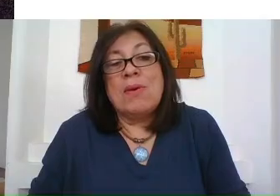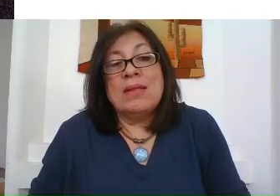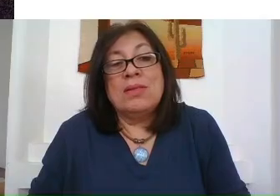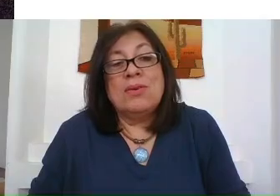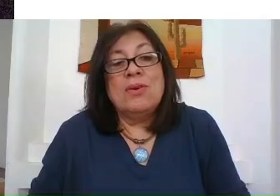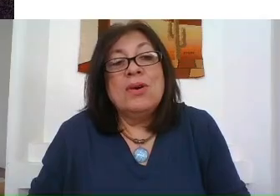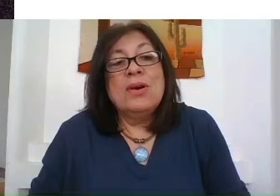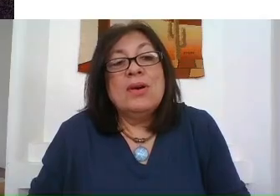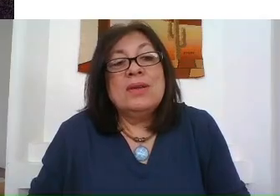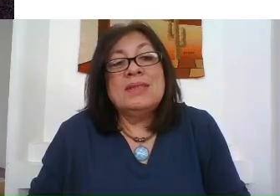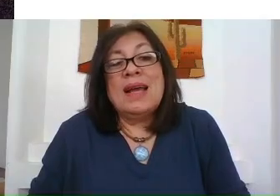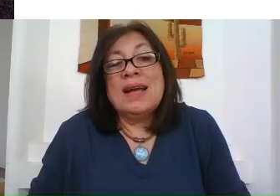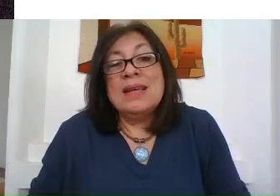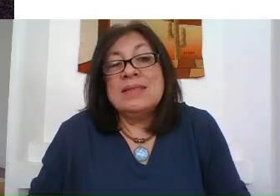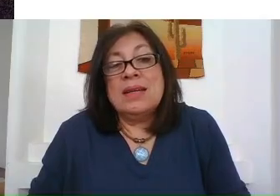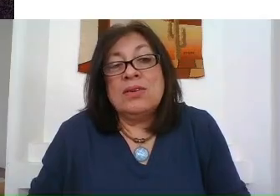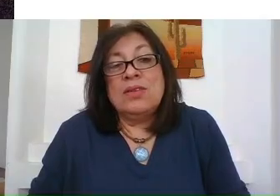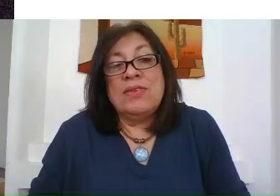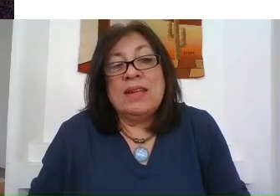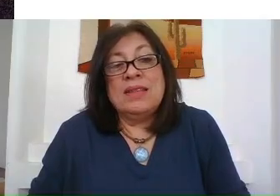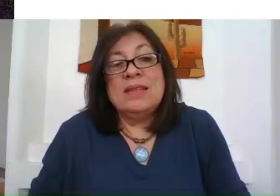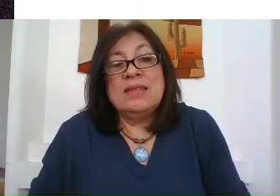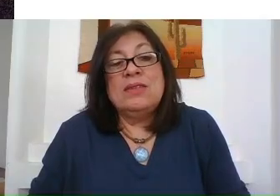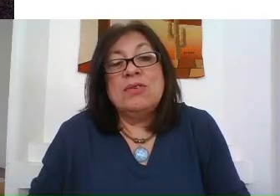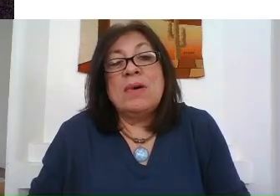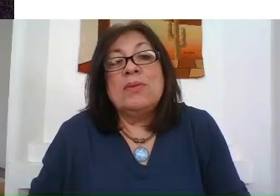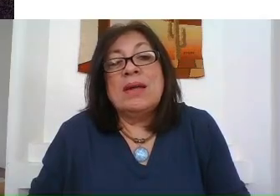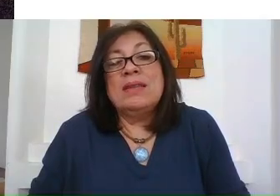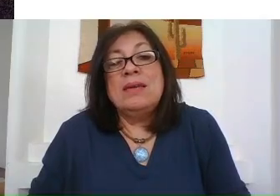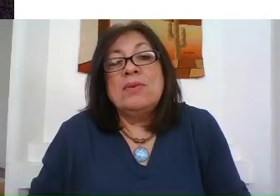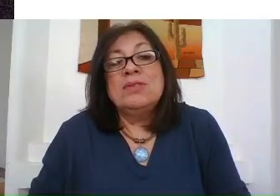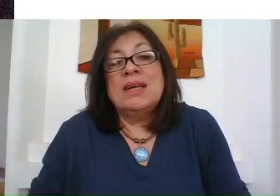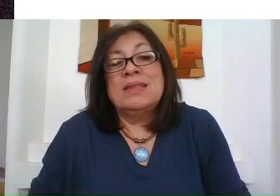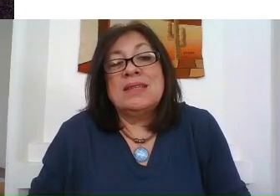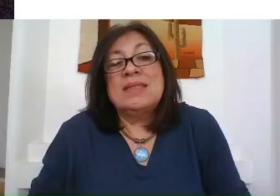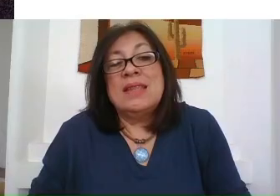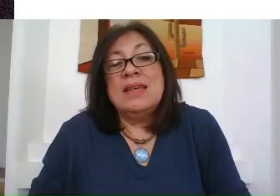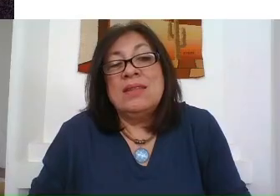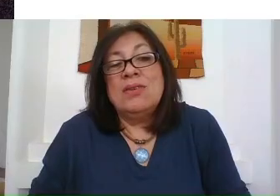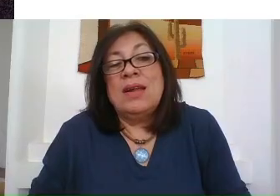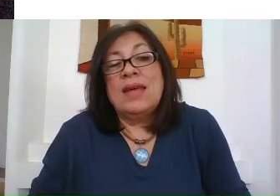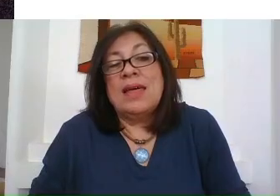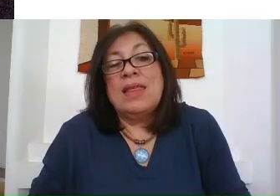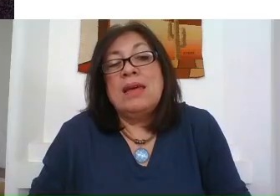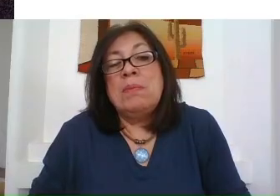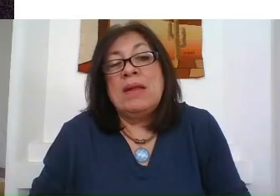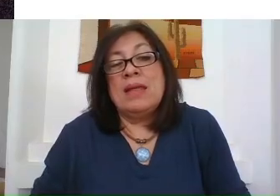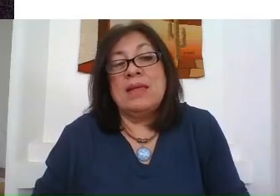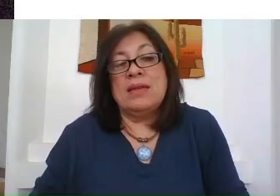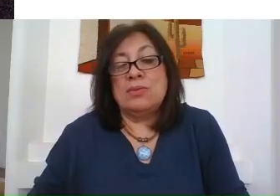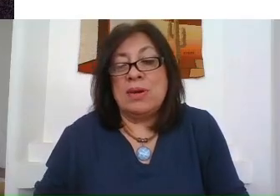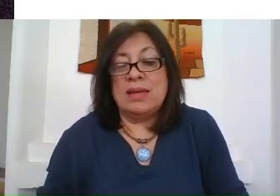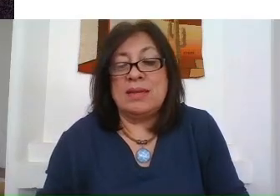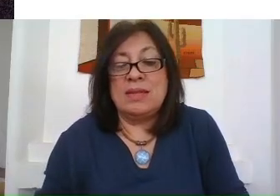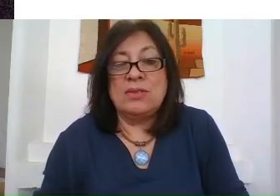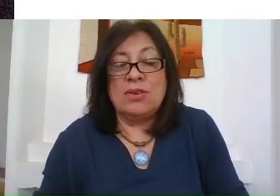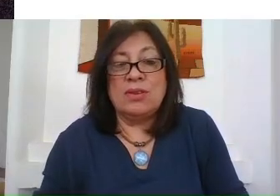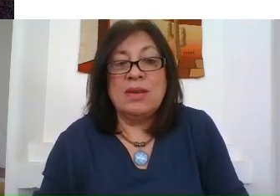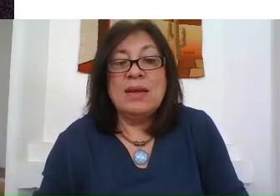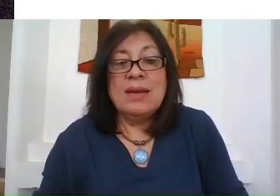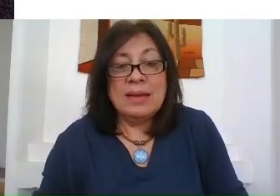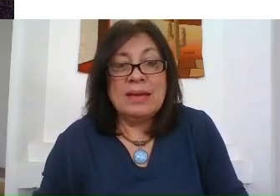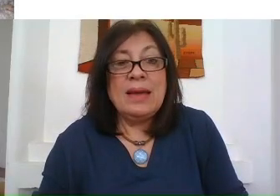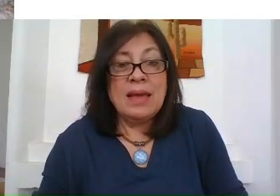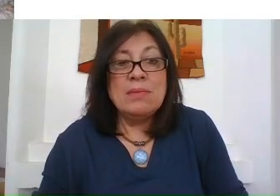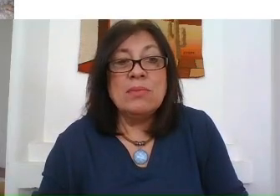acelerado cuando se alcanzan los diferentes hitos madurativos antecediendo a la edad esperada de su